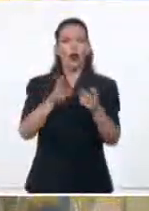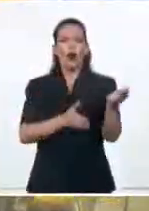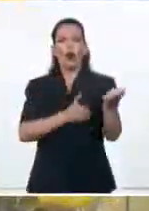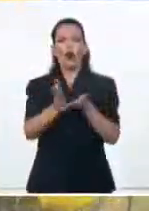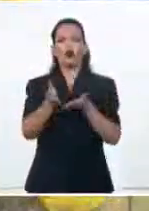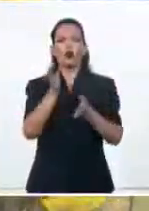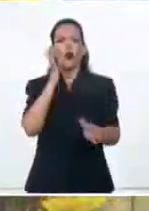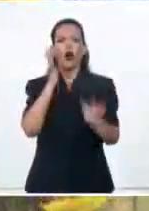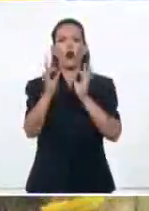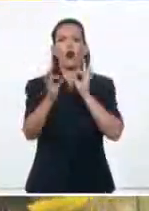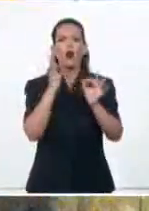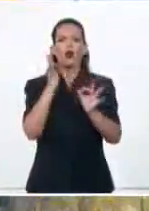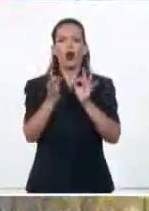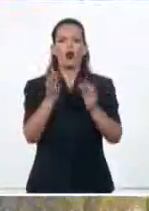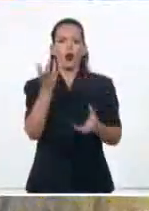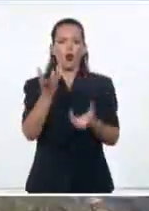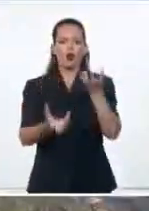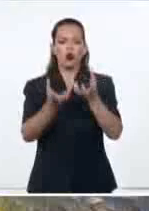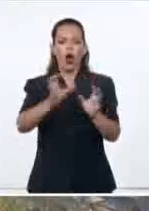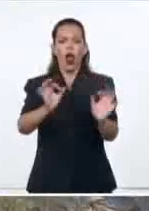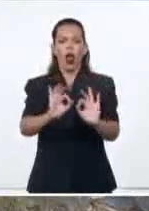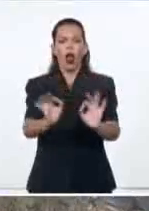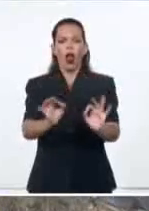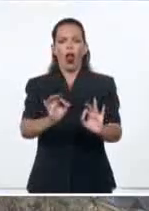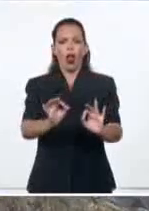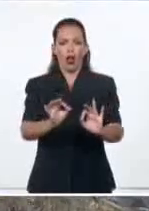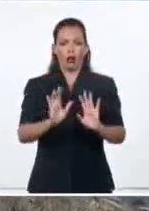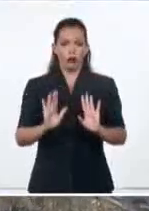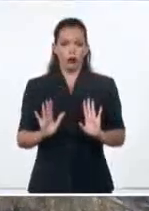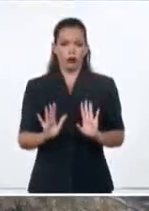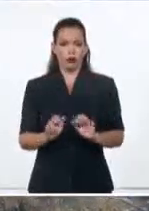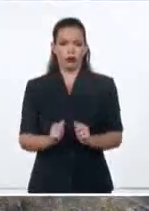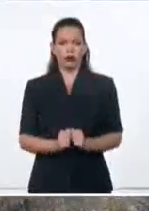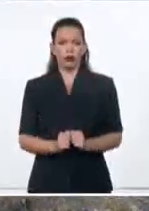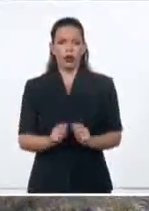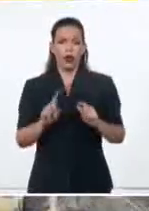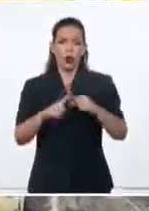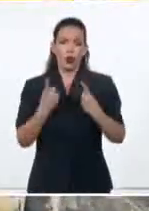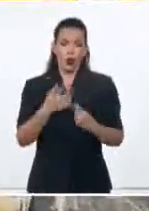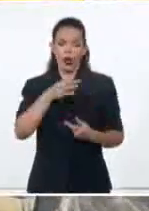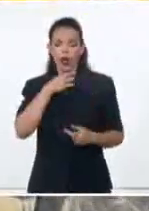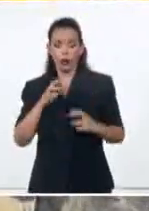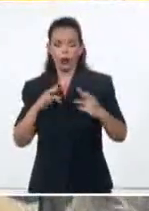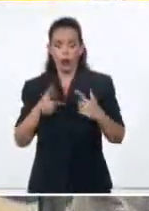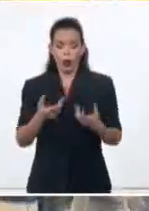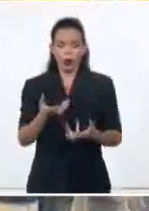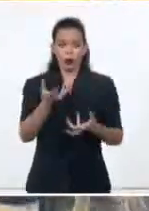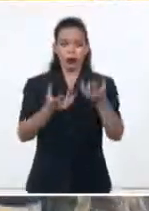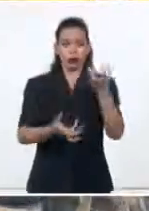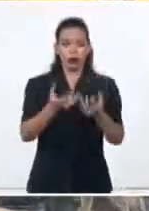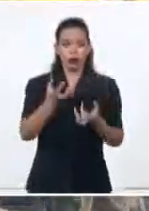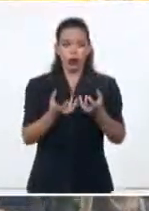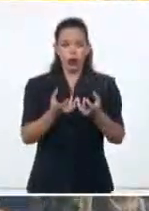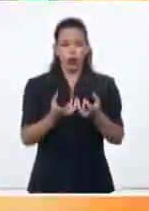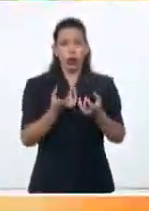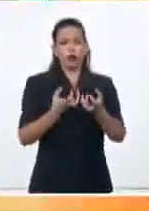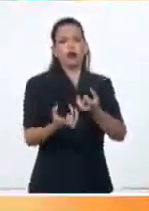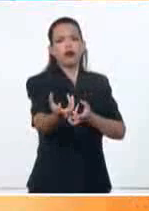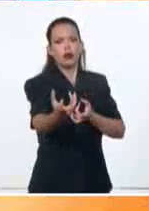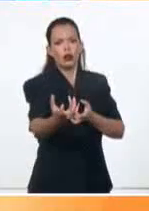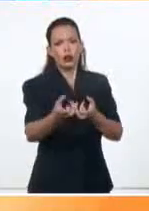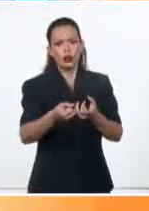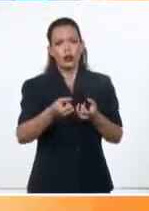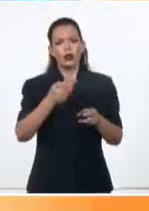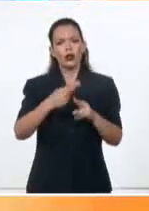y vuelvan a tener una llama y luego pueda pasar a otra de las áreas que no esté quemada. Por eso se llama guardia de ceniza, porque hay que estar